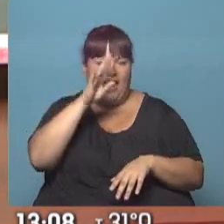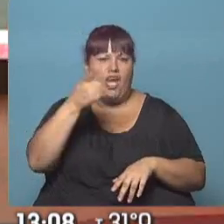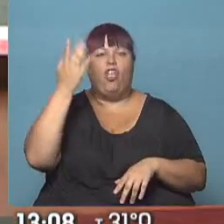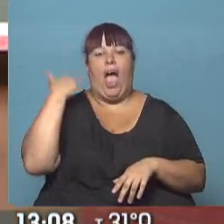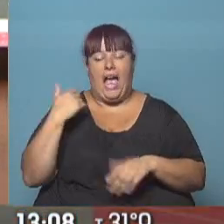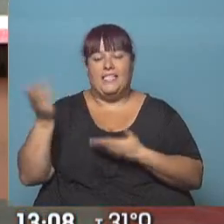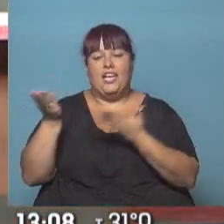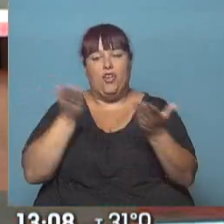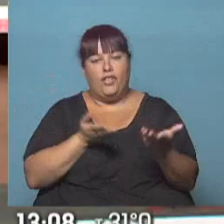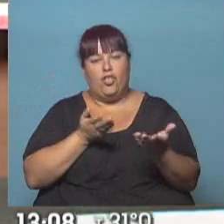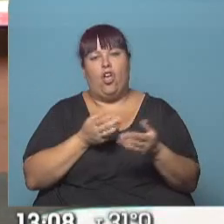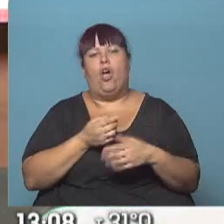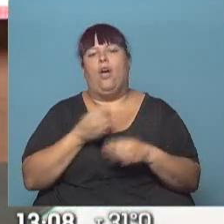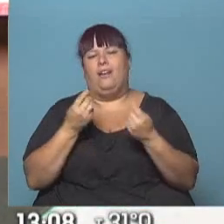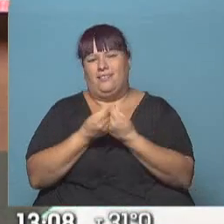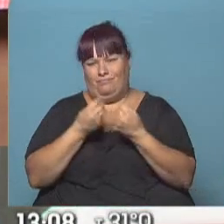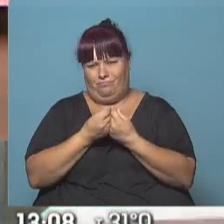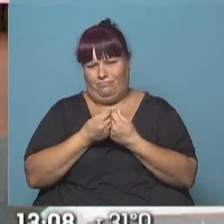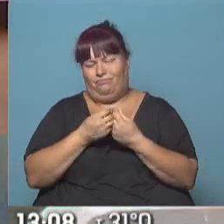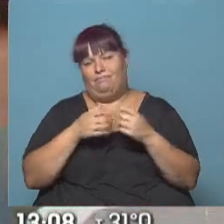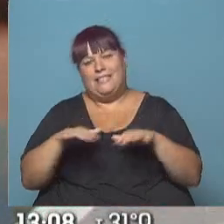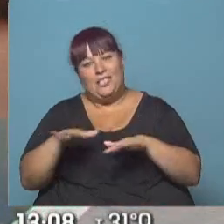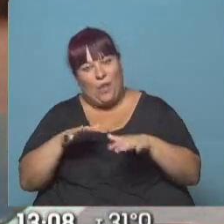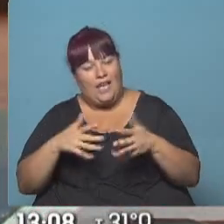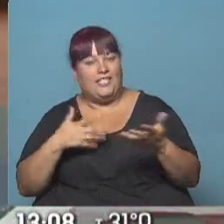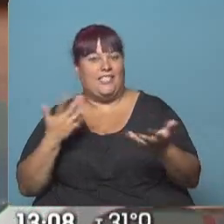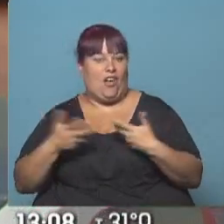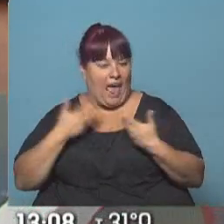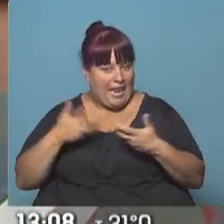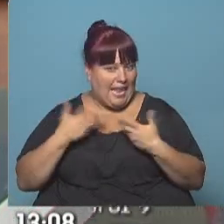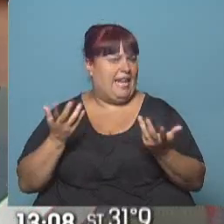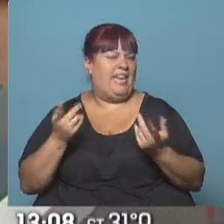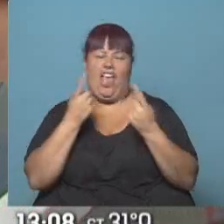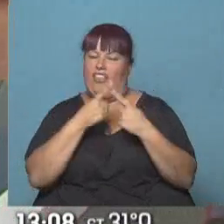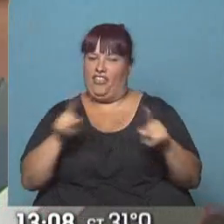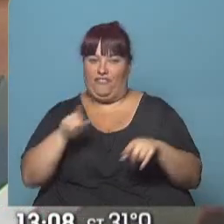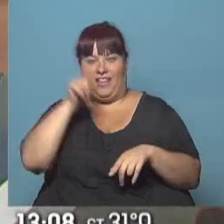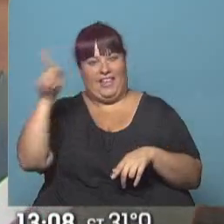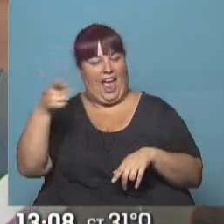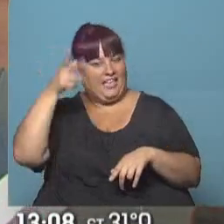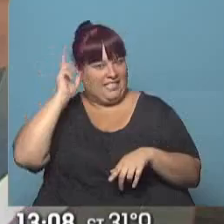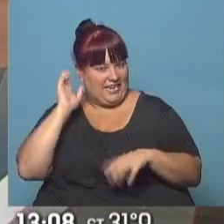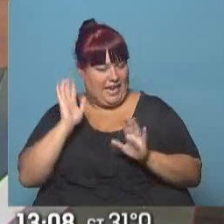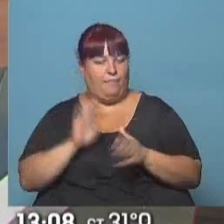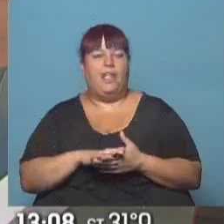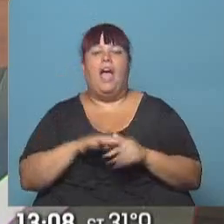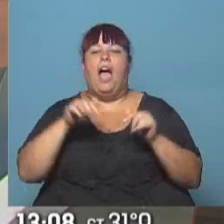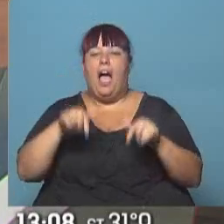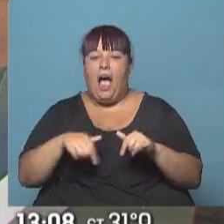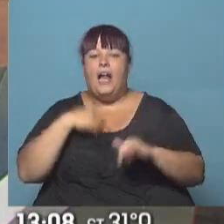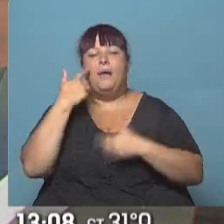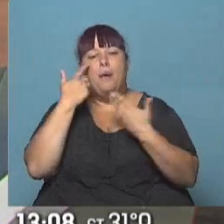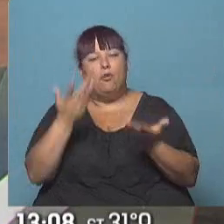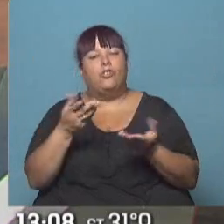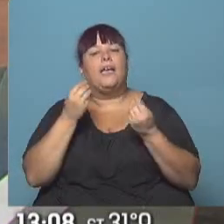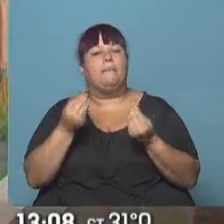fue recibido por una multitud en un clima de mucha alegría, totalmente diferente a lo que pasó en Chile. Y ahora tenemos para compartir